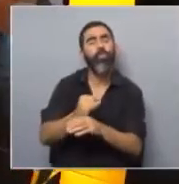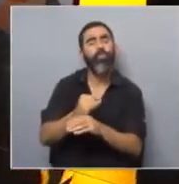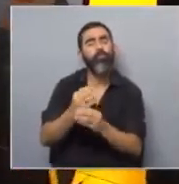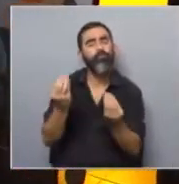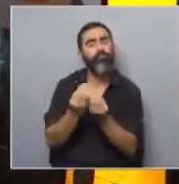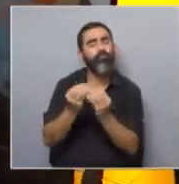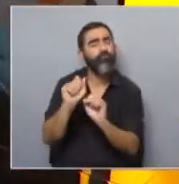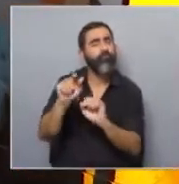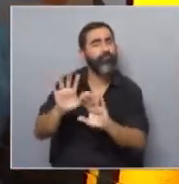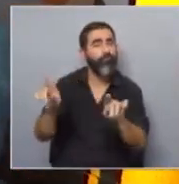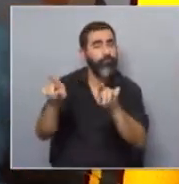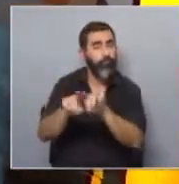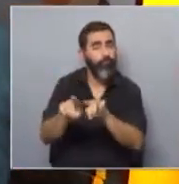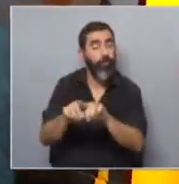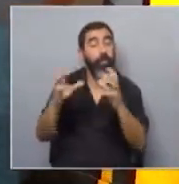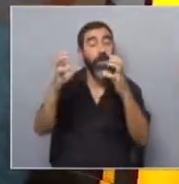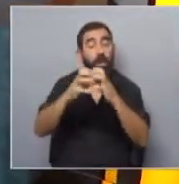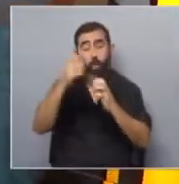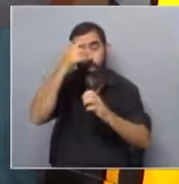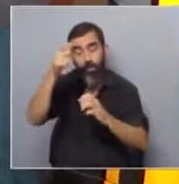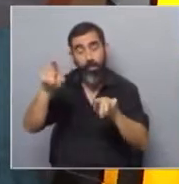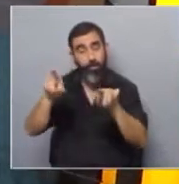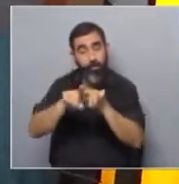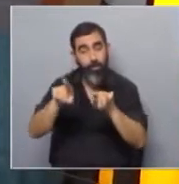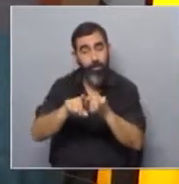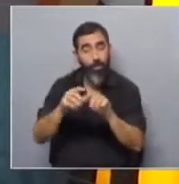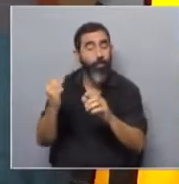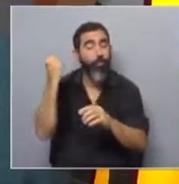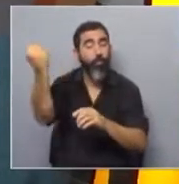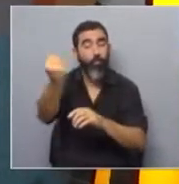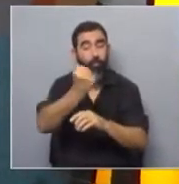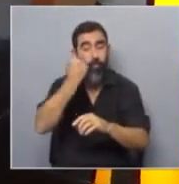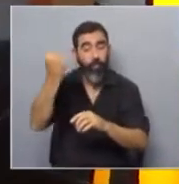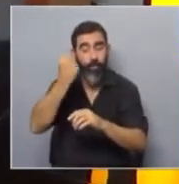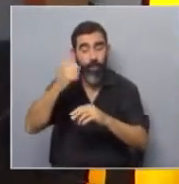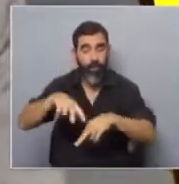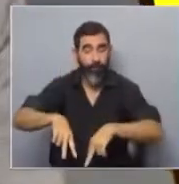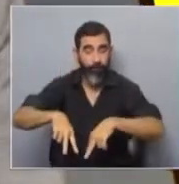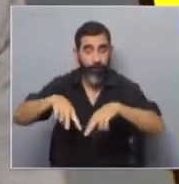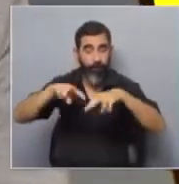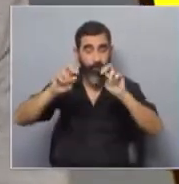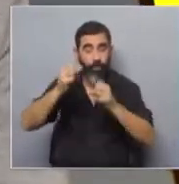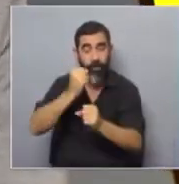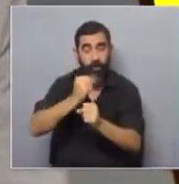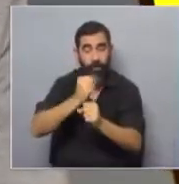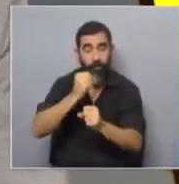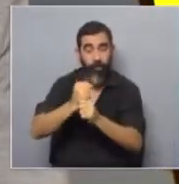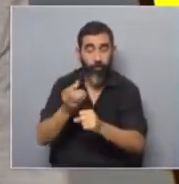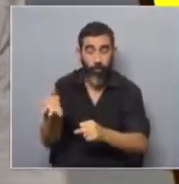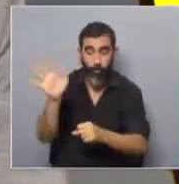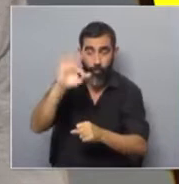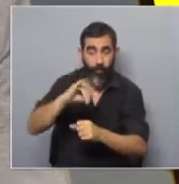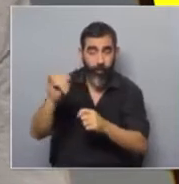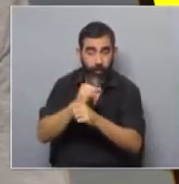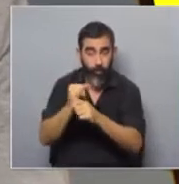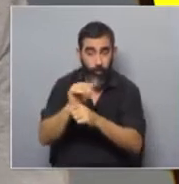esa impronta, y si bien las neurociencias siguen siendo uno de los ejes por los que se despliega el trabajo cotidiano del